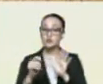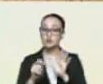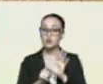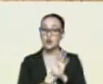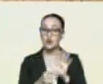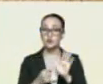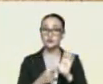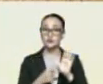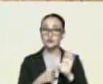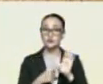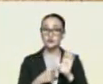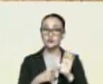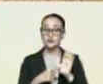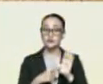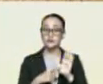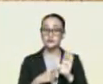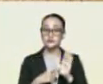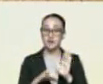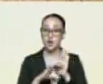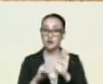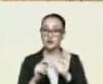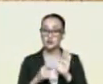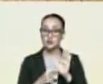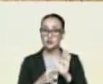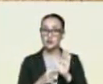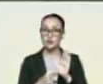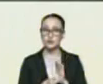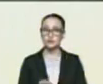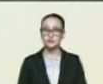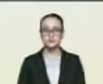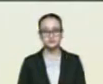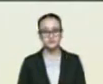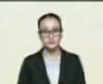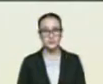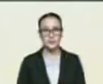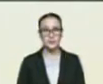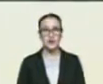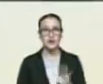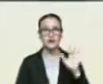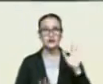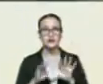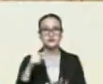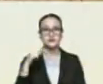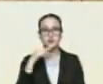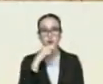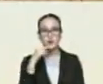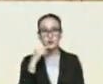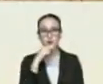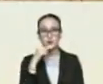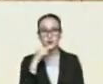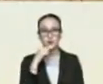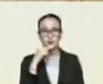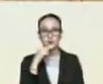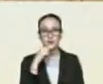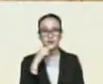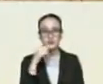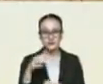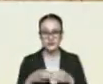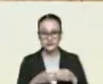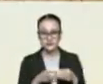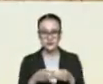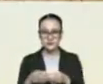República Bolivariana de Venezuela. El 15 de octubre del presente año, este órgano